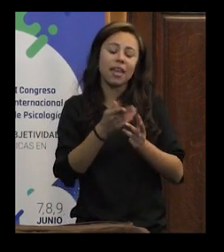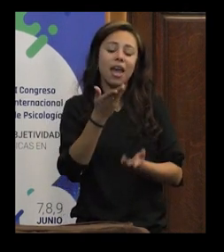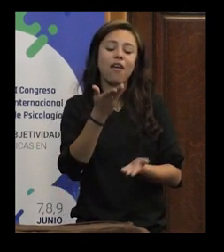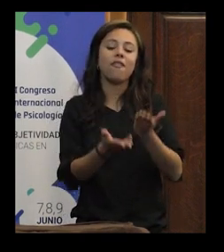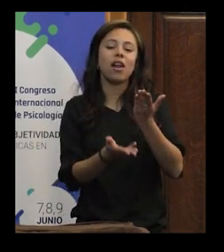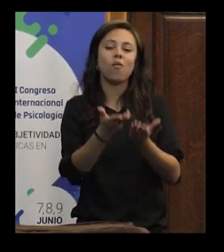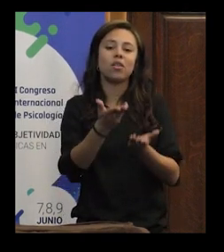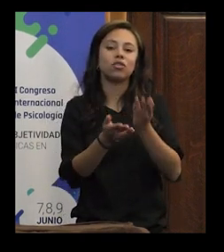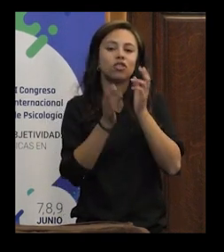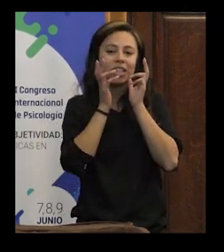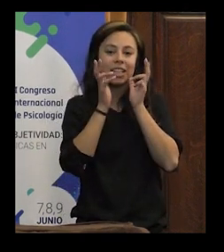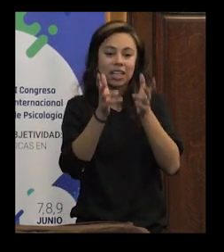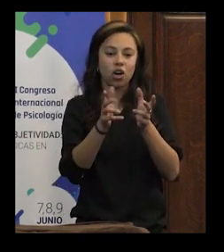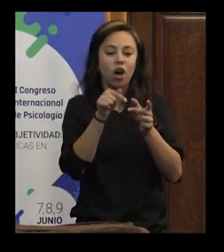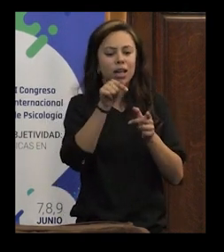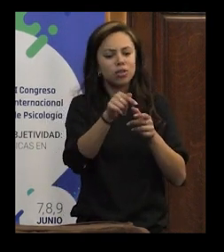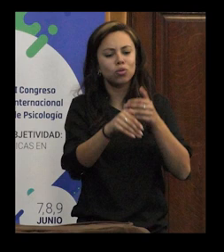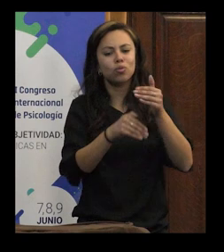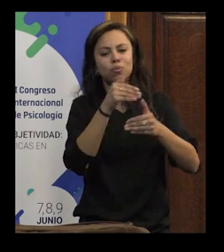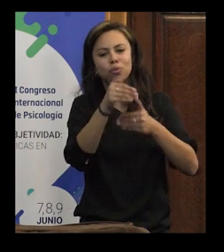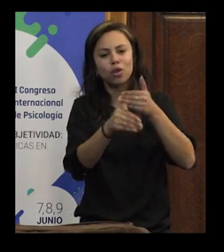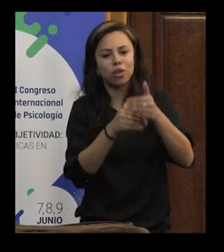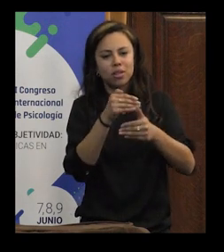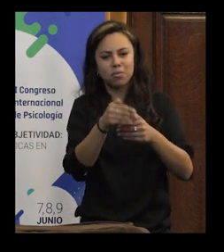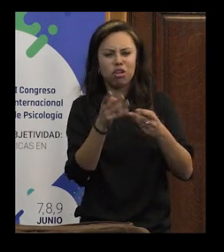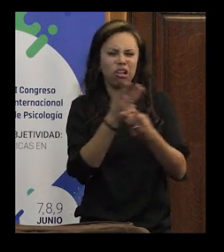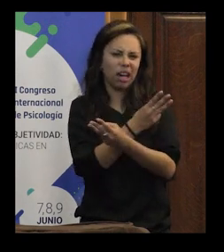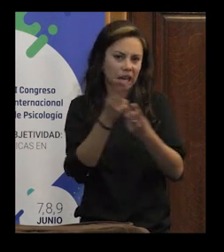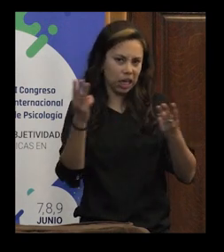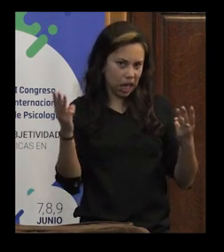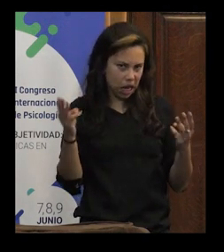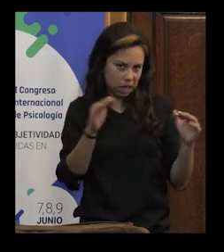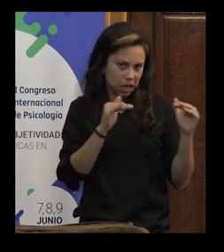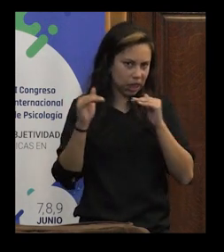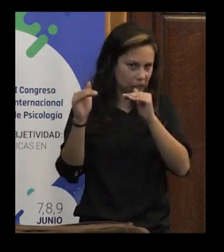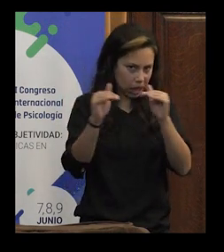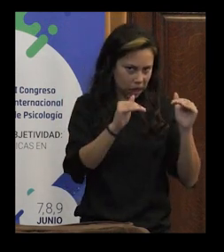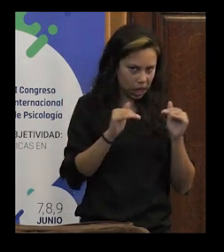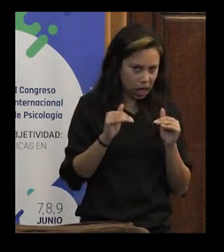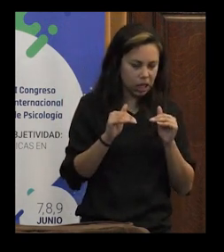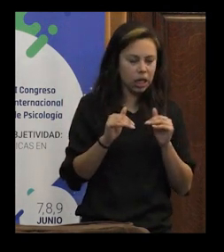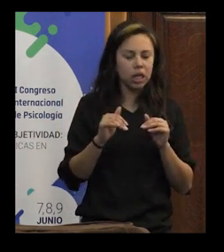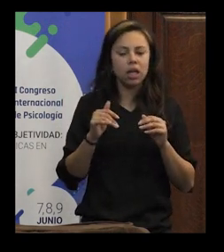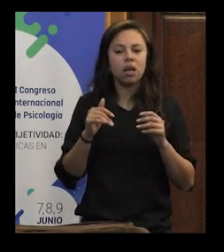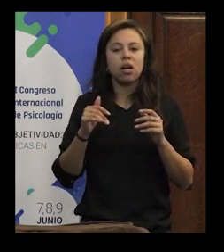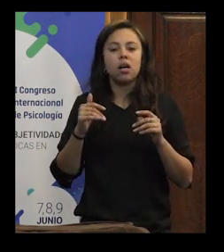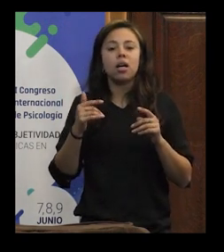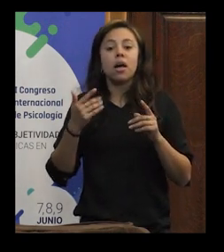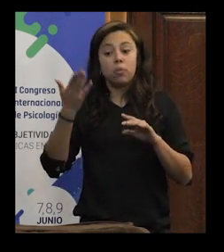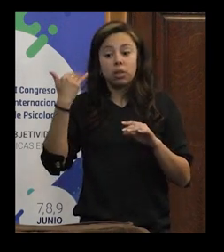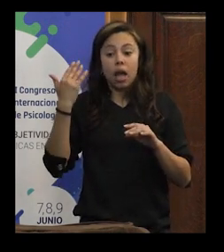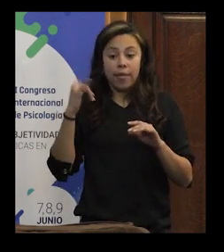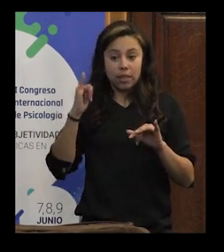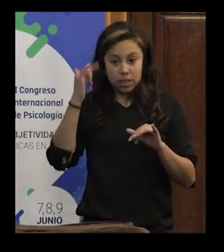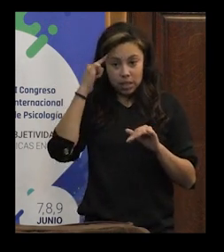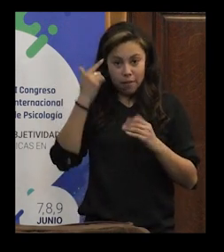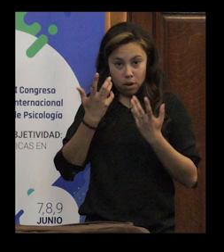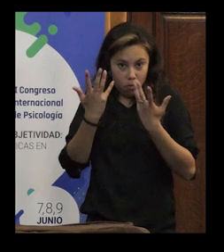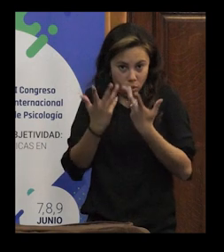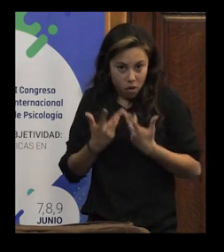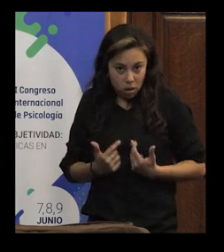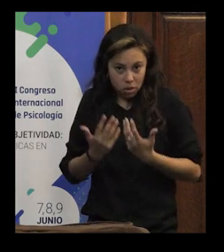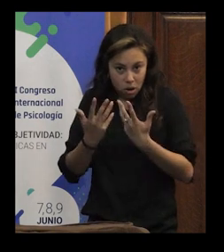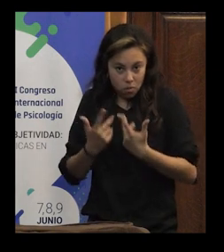Se trata de procedimientos estandarizados, desarrollados a partir del conocimiento de los